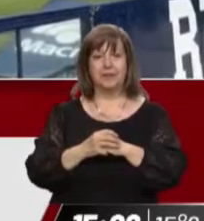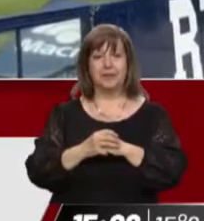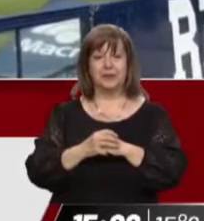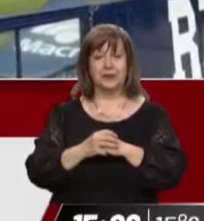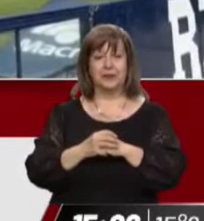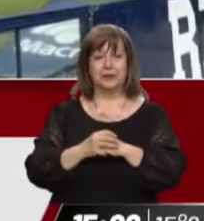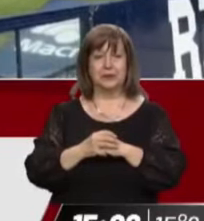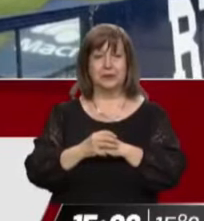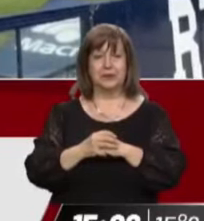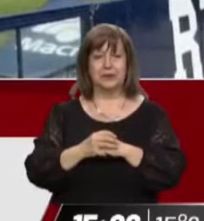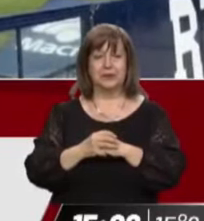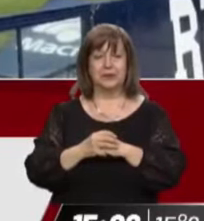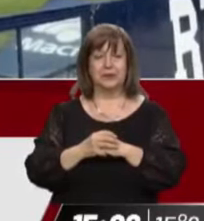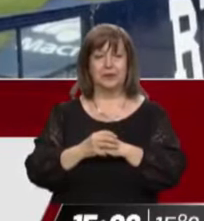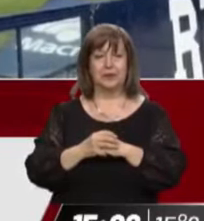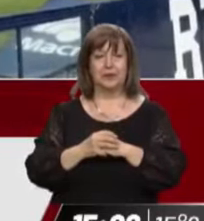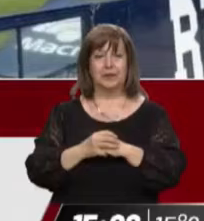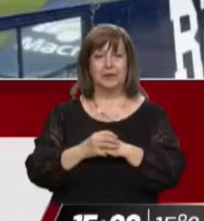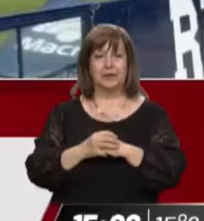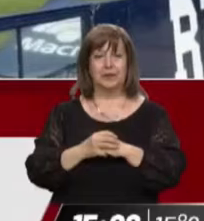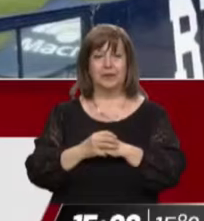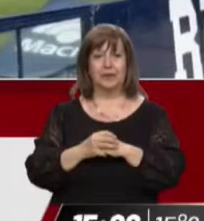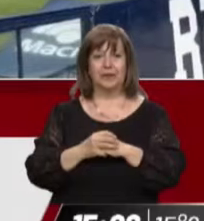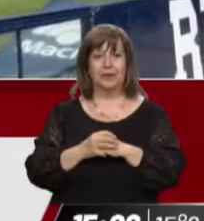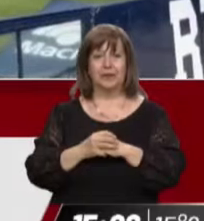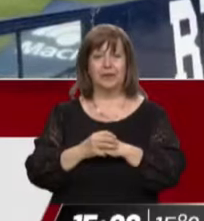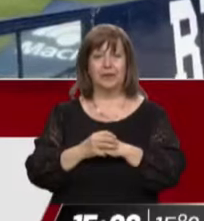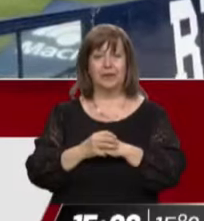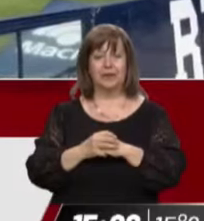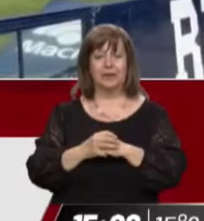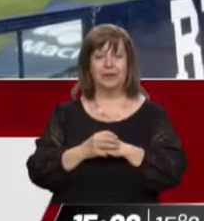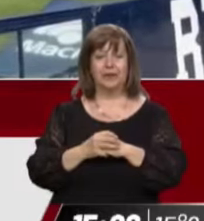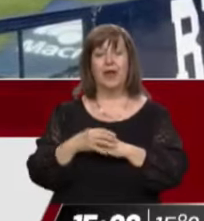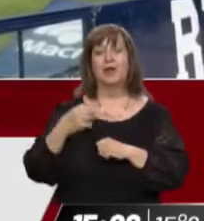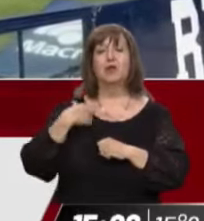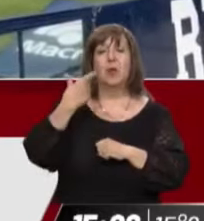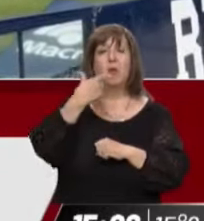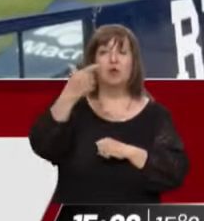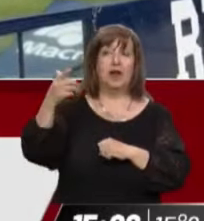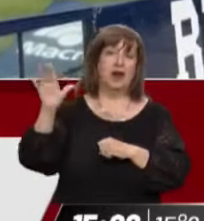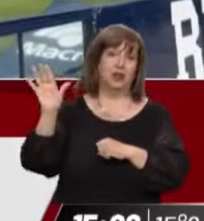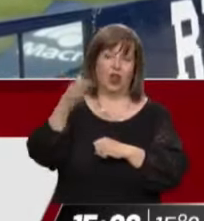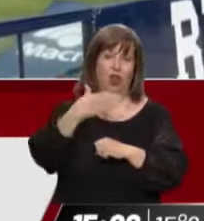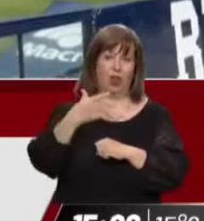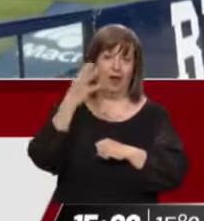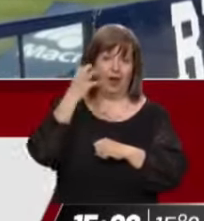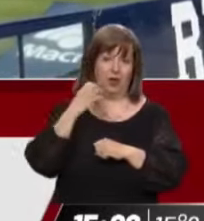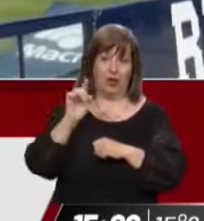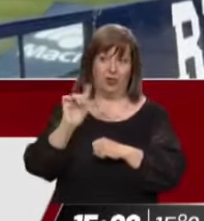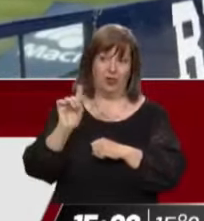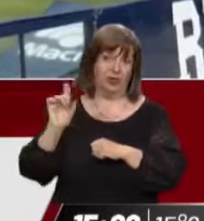La gente de Independiente que va llenando el gargantino. Mostrarlo a todos porque después se enojan, mirá. Sí, sí. Todo, lo de arriba.